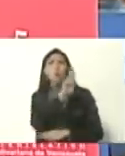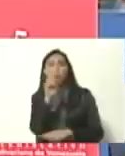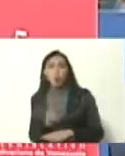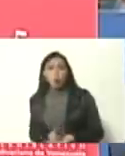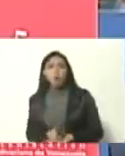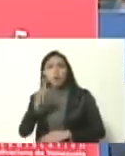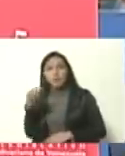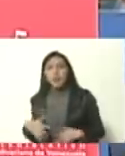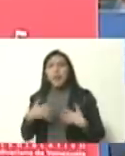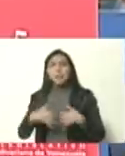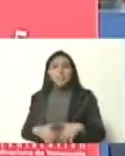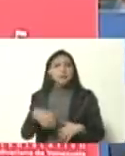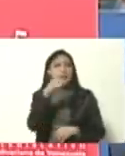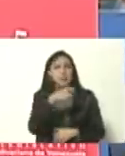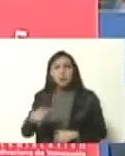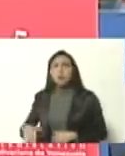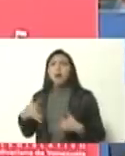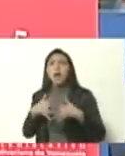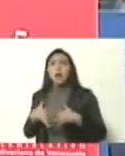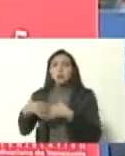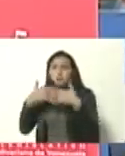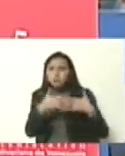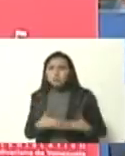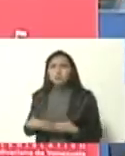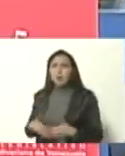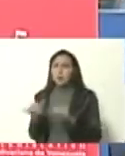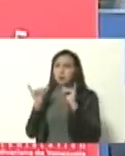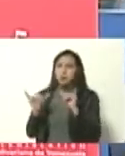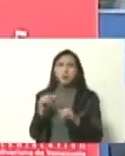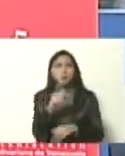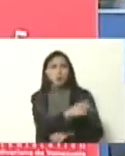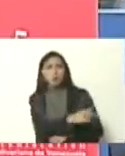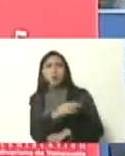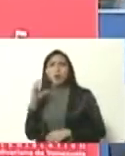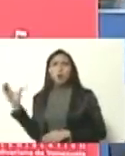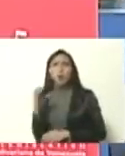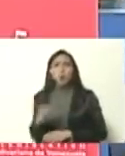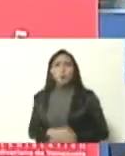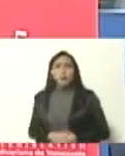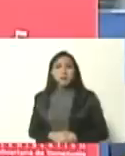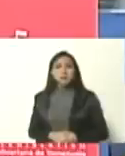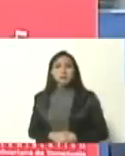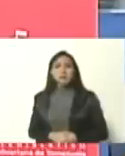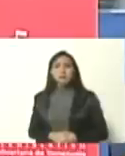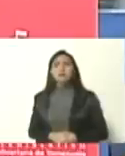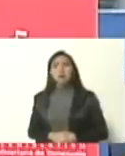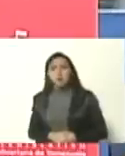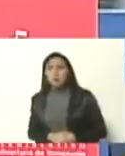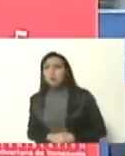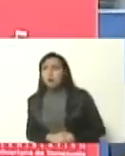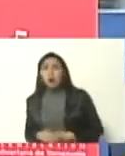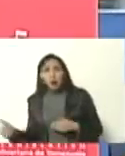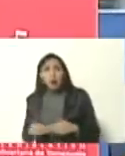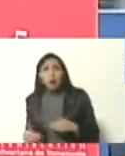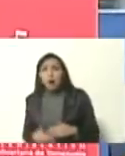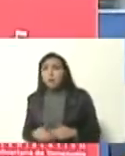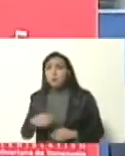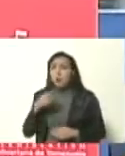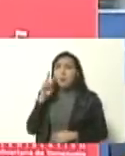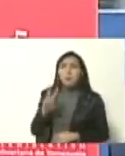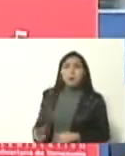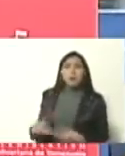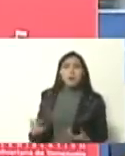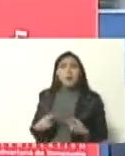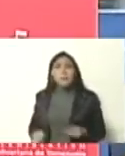de mercenarios norteamericanos allí en Colombia, y usted pareciera que eso pasó la semana pasada. Usted ve ahorita a los medios de